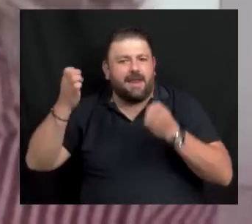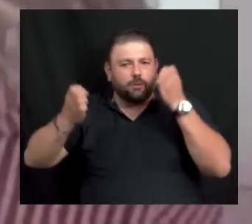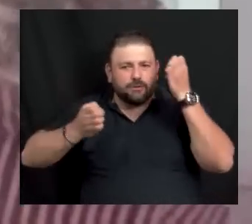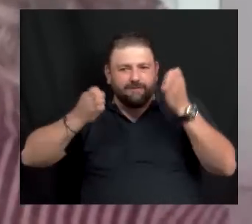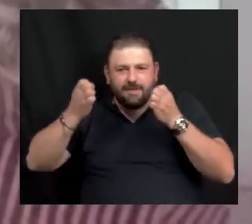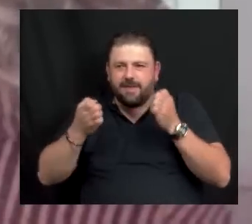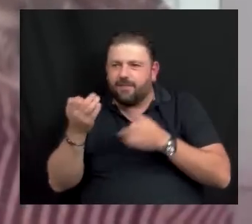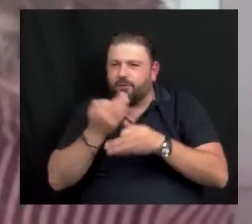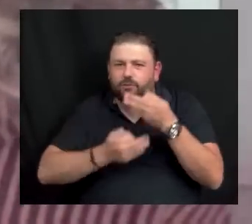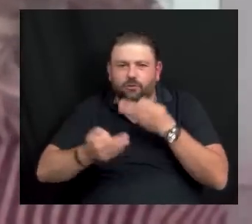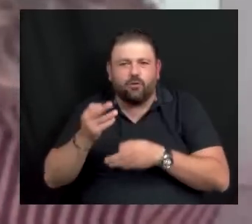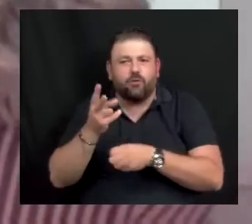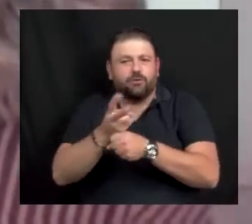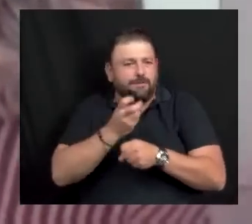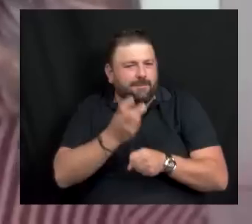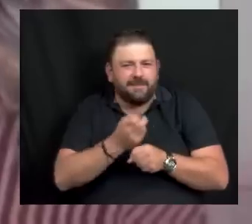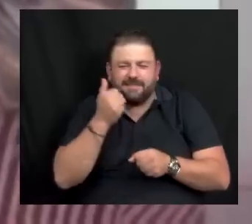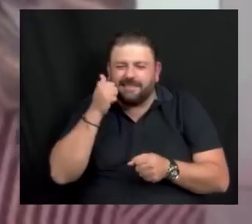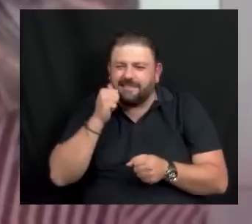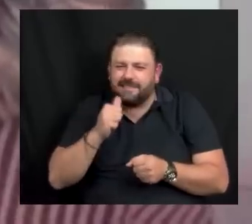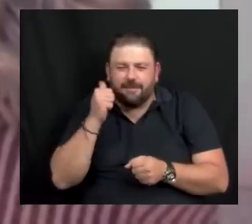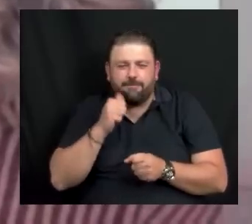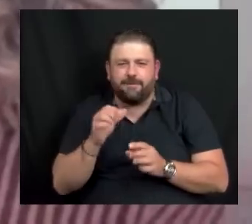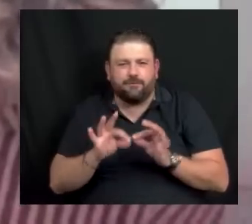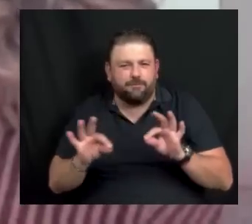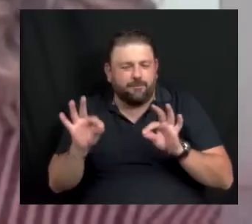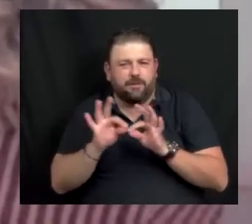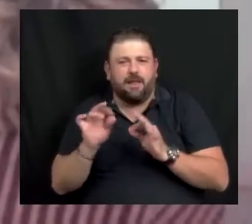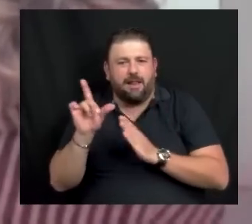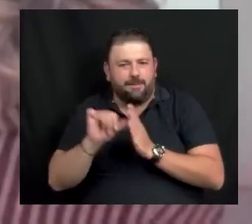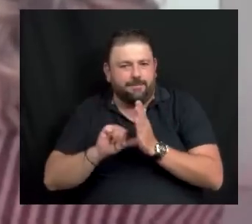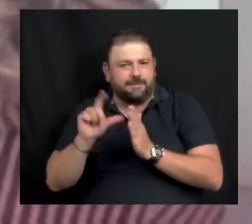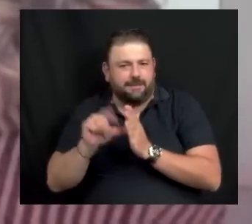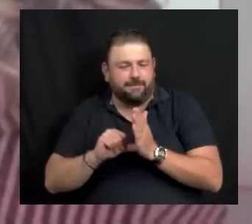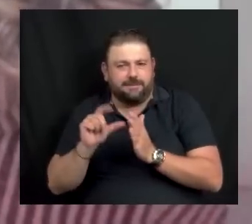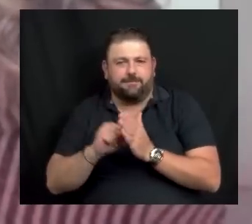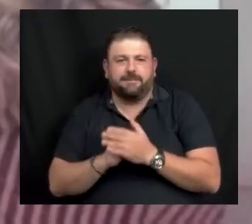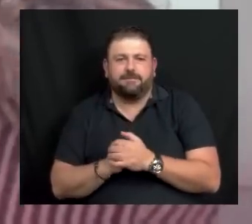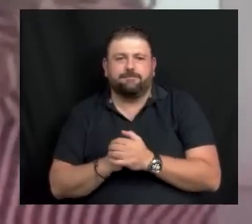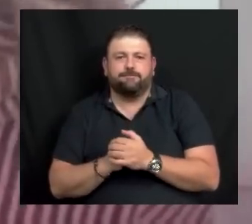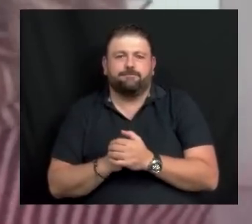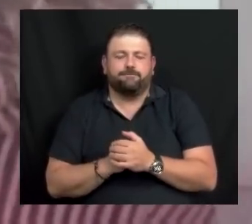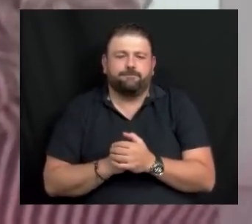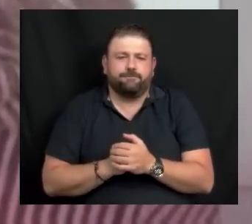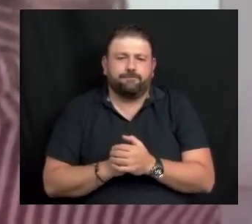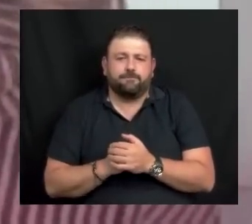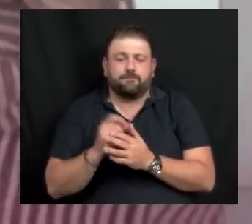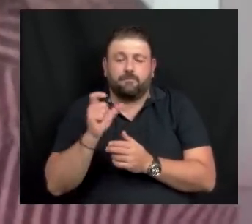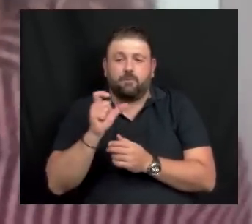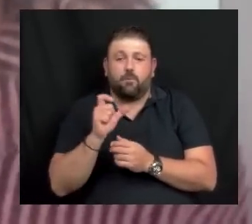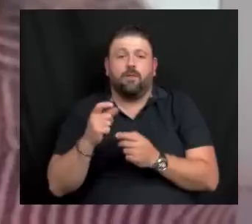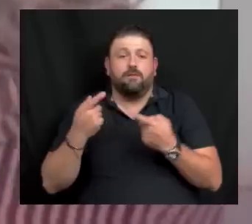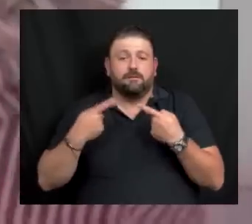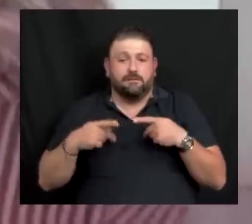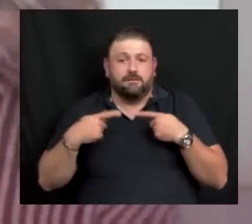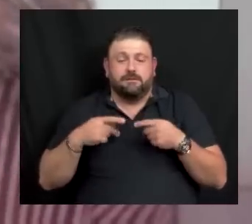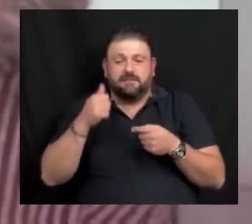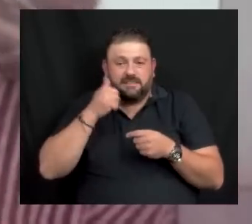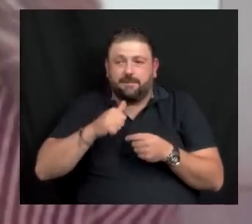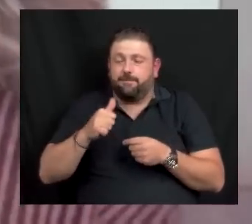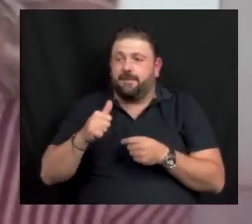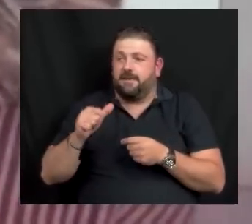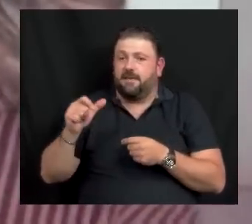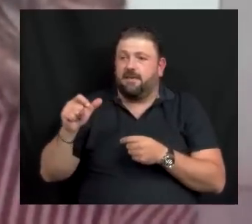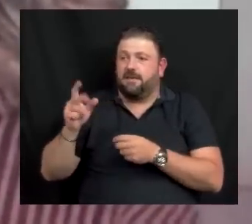mensuales. La invitación de cada dos meses por ahí, traer invitados de líderes de alto